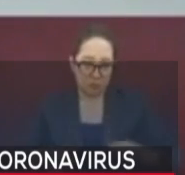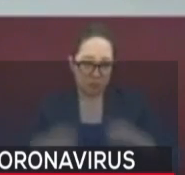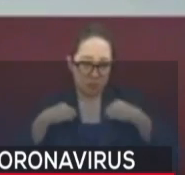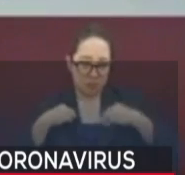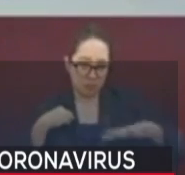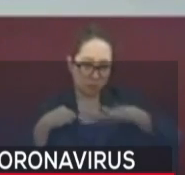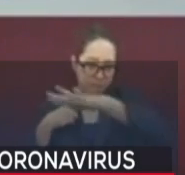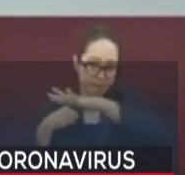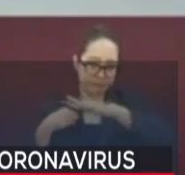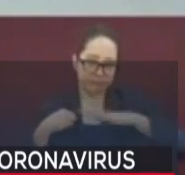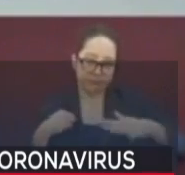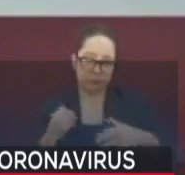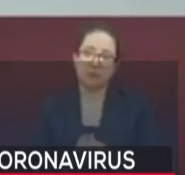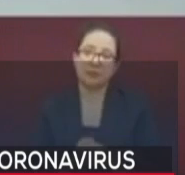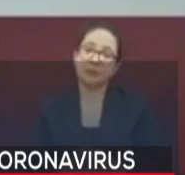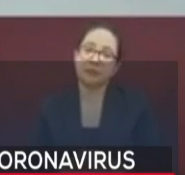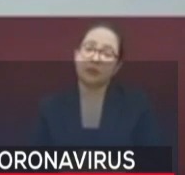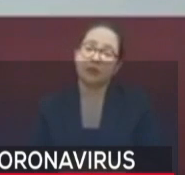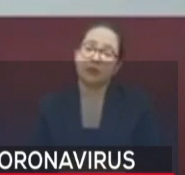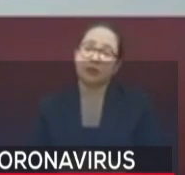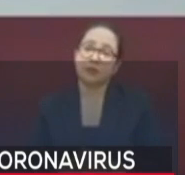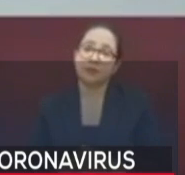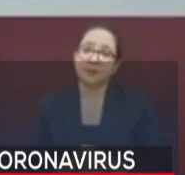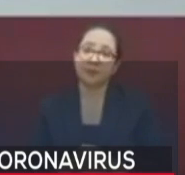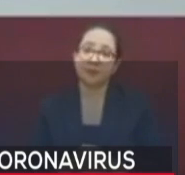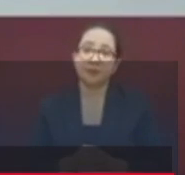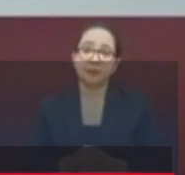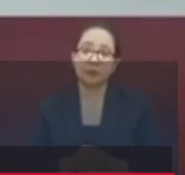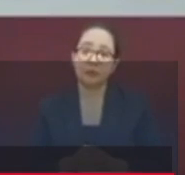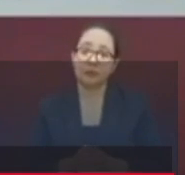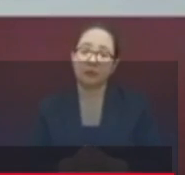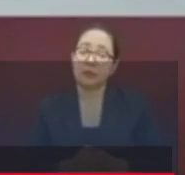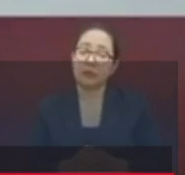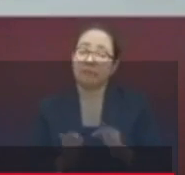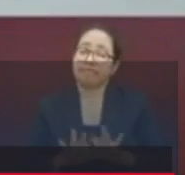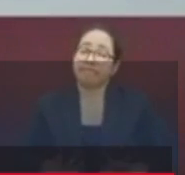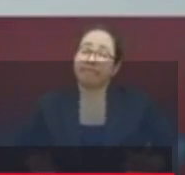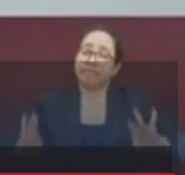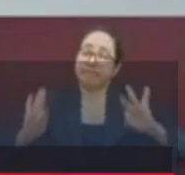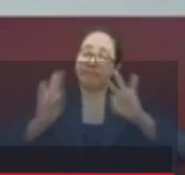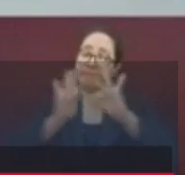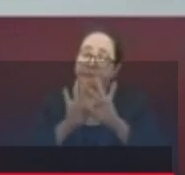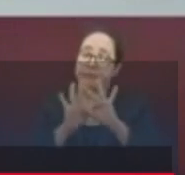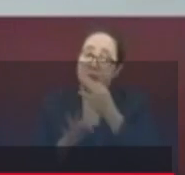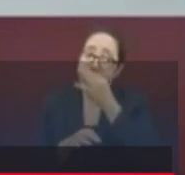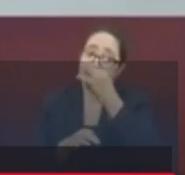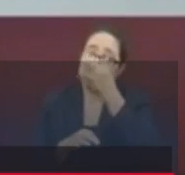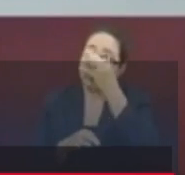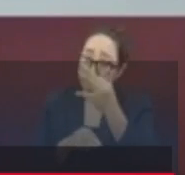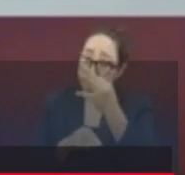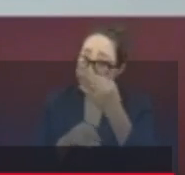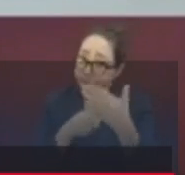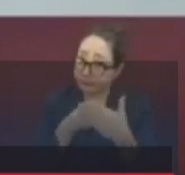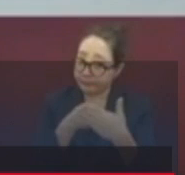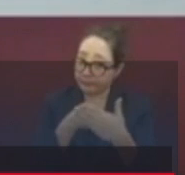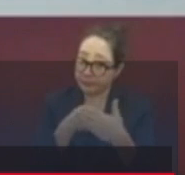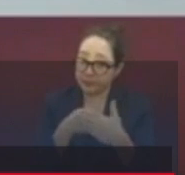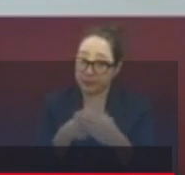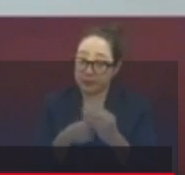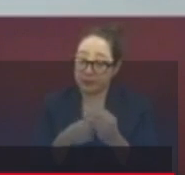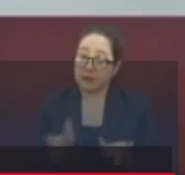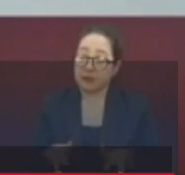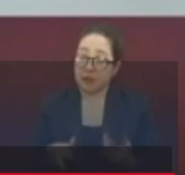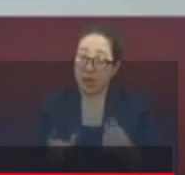Asimismo, tengo que dejar muy, pero muy en claro que este regreso a algunas